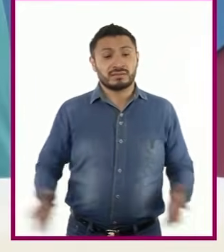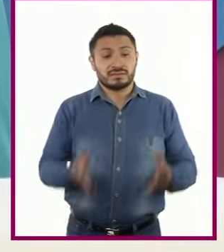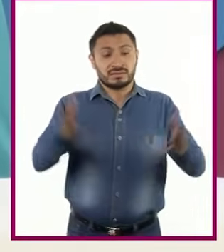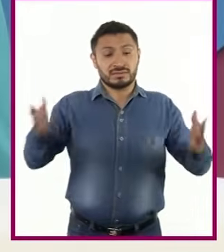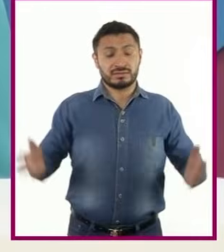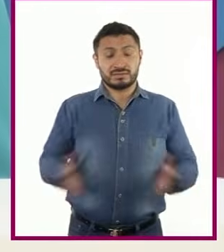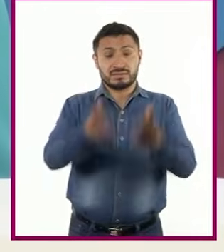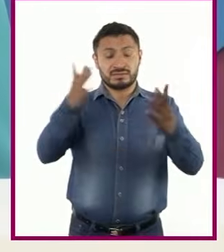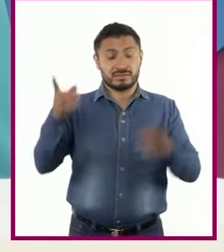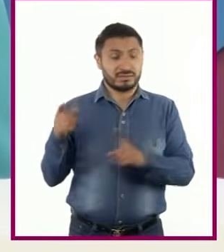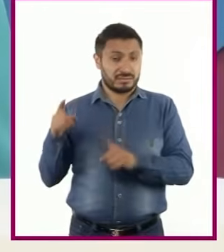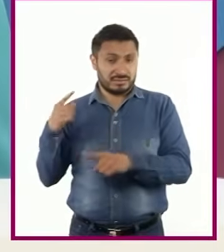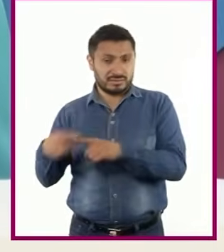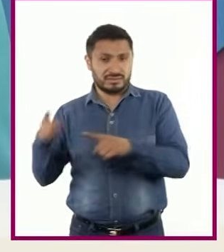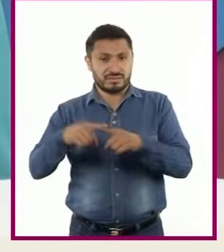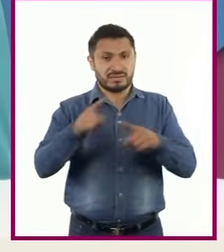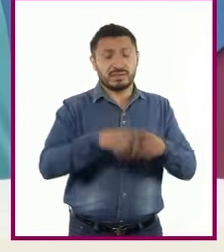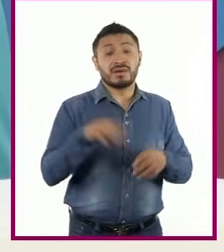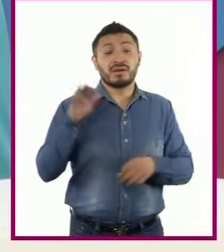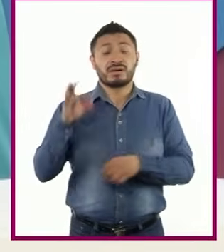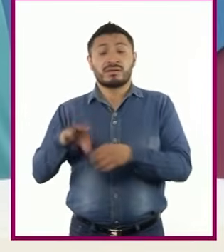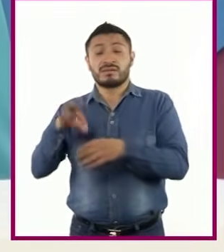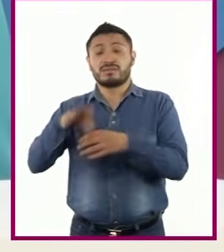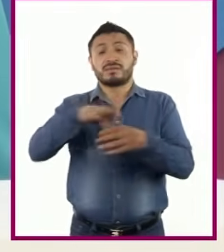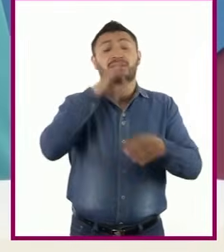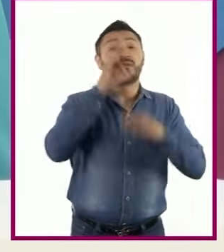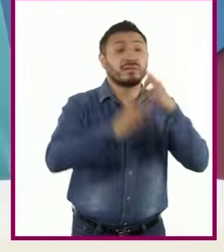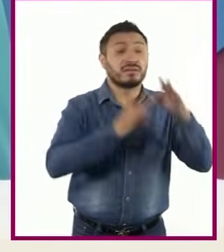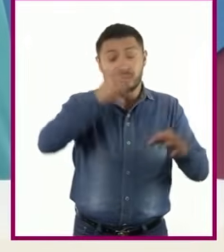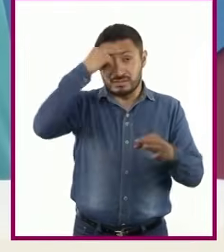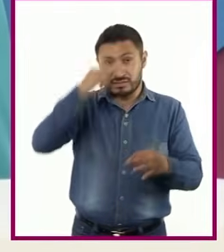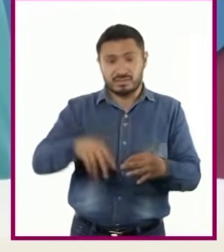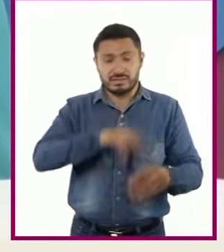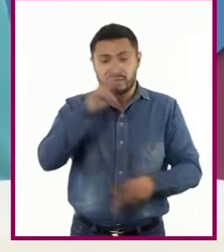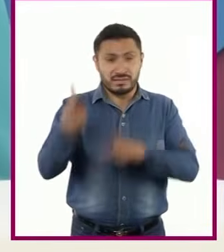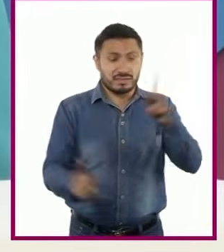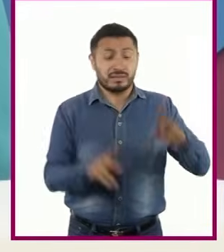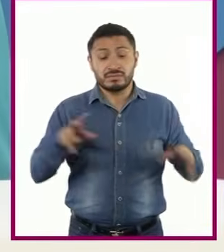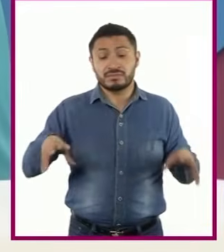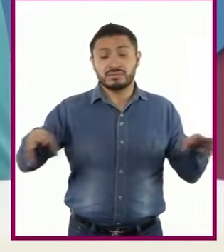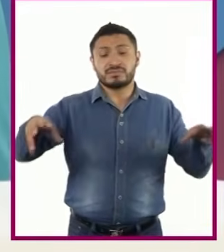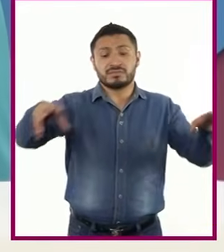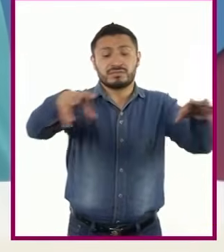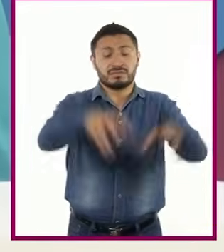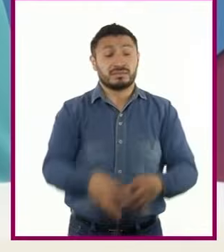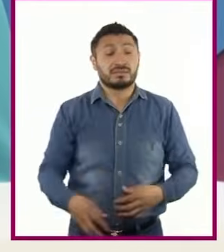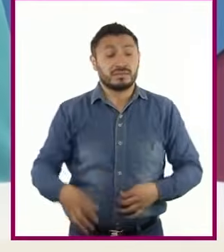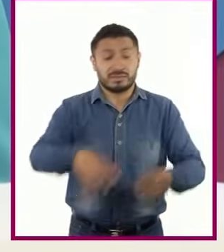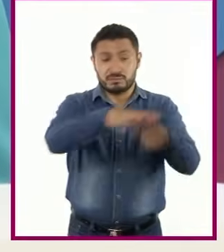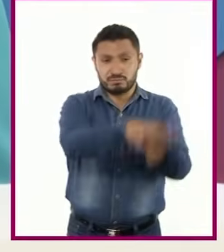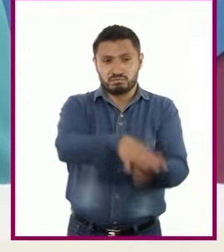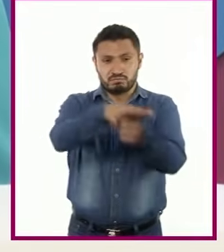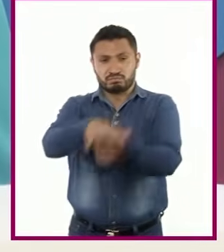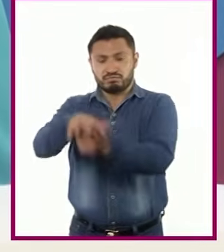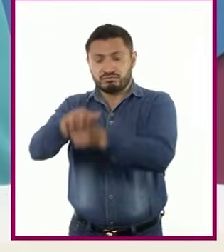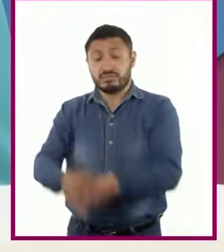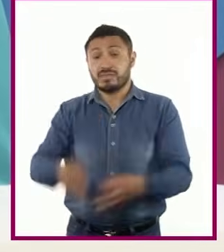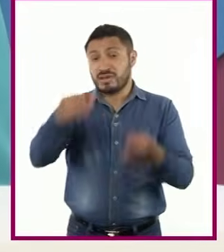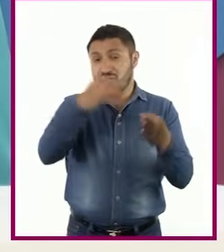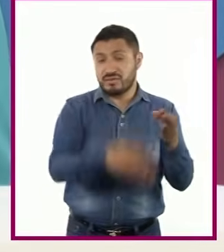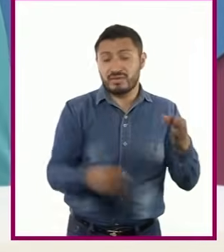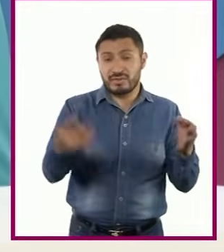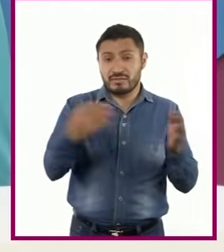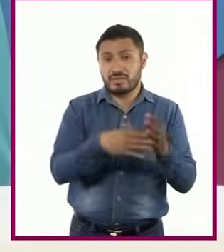y dirigió distintas campañas para someter a los pueblos de la región y hacia finales de